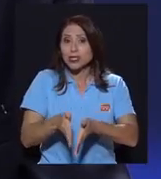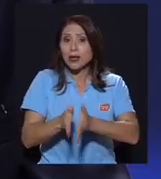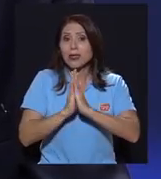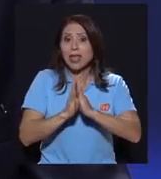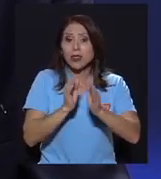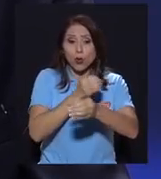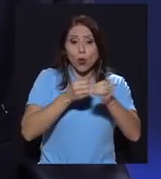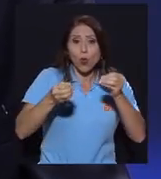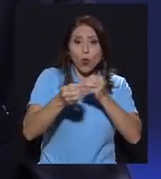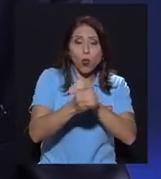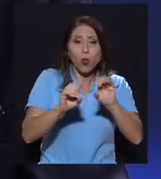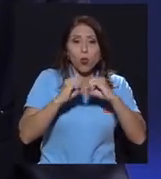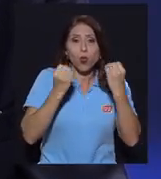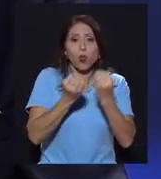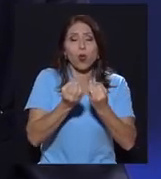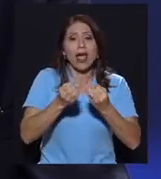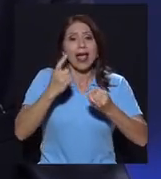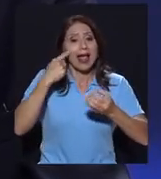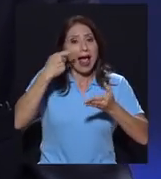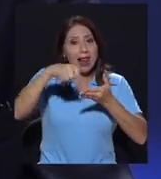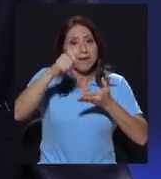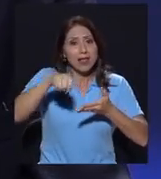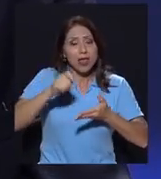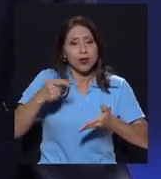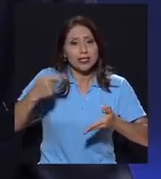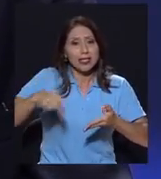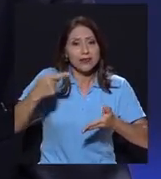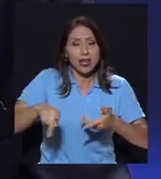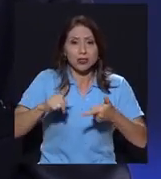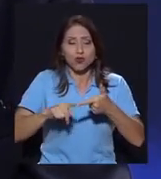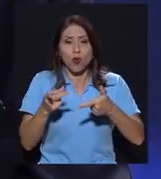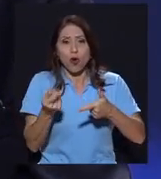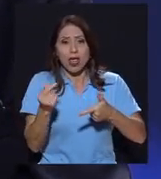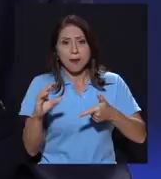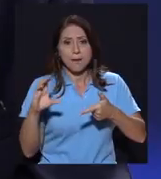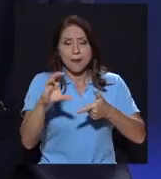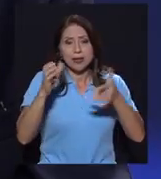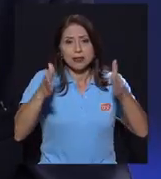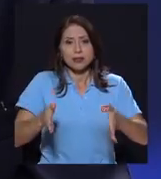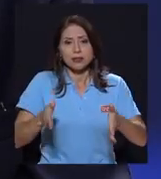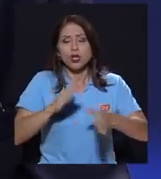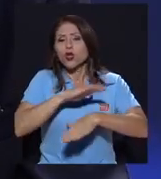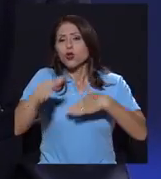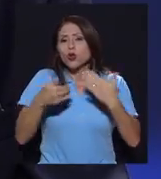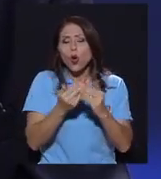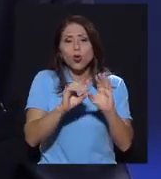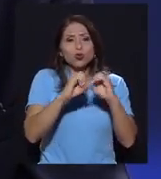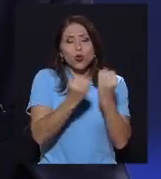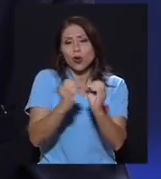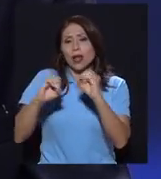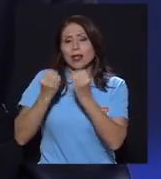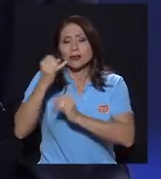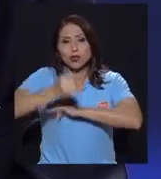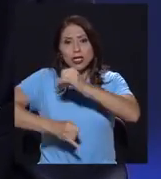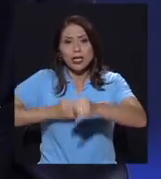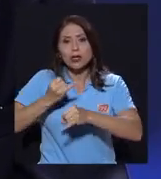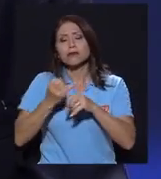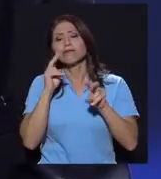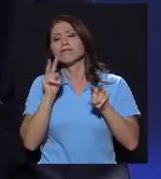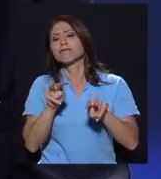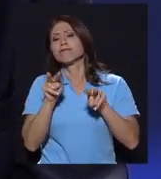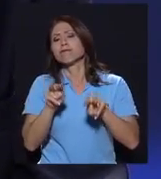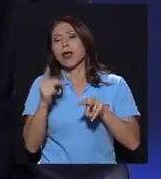riesgo tanto los inversionistas y todos aquellos organismos internacionales que están expectantes